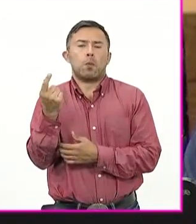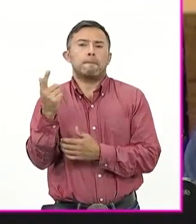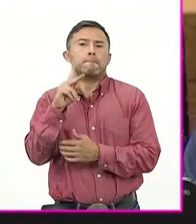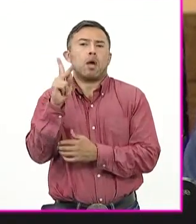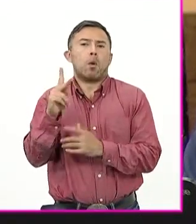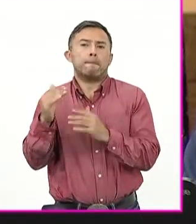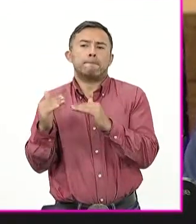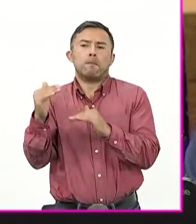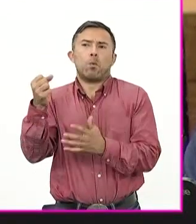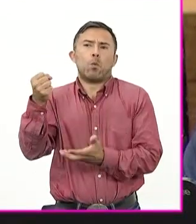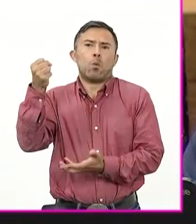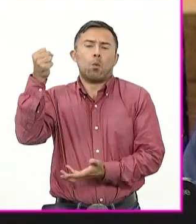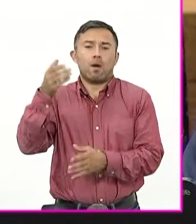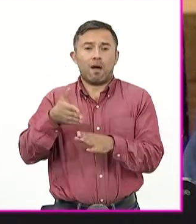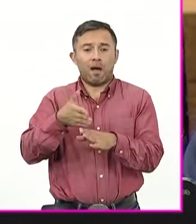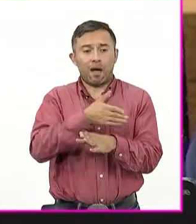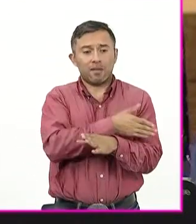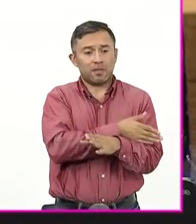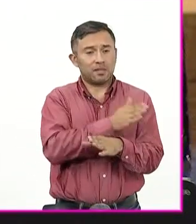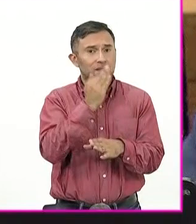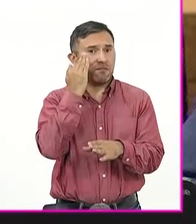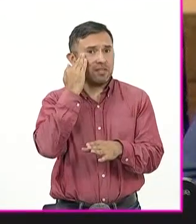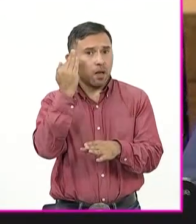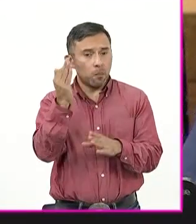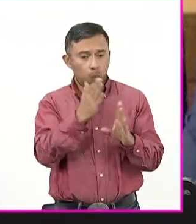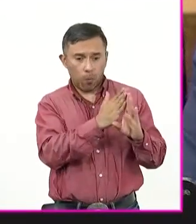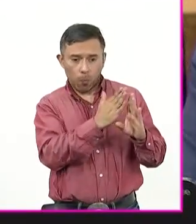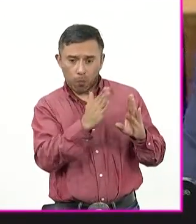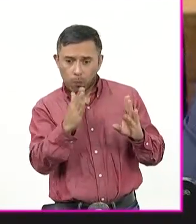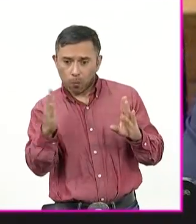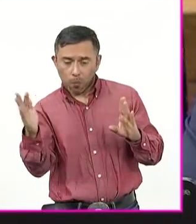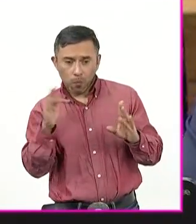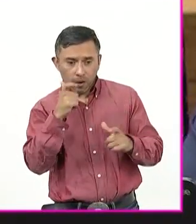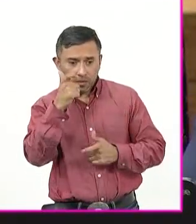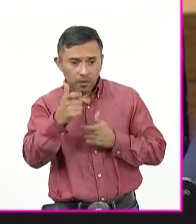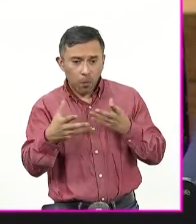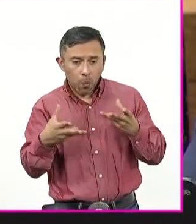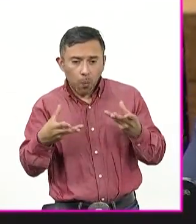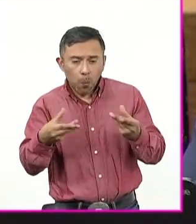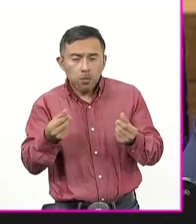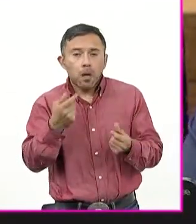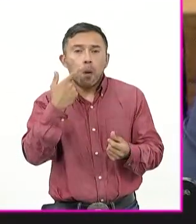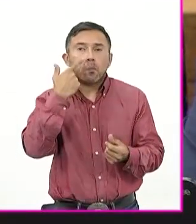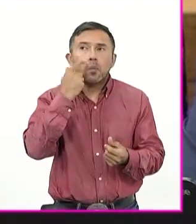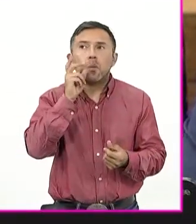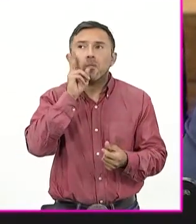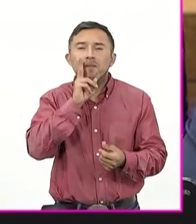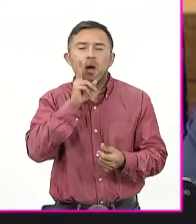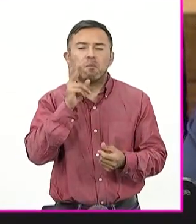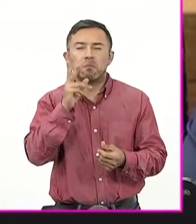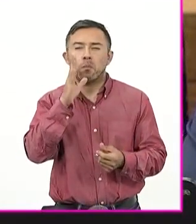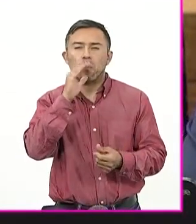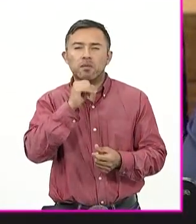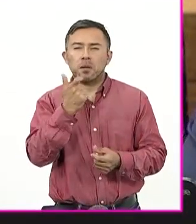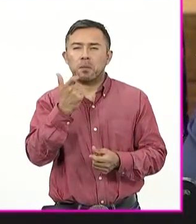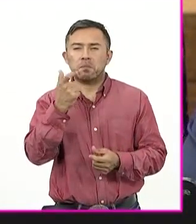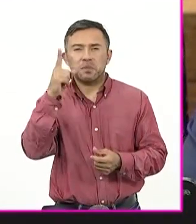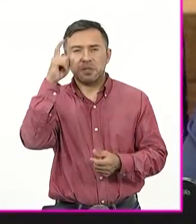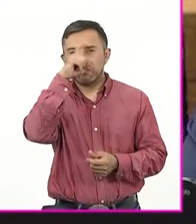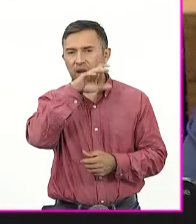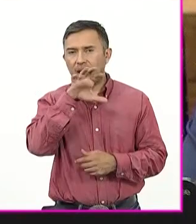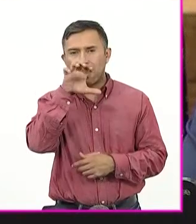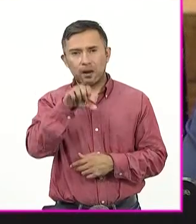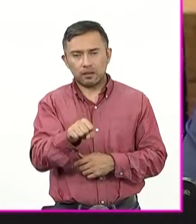estaba considerando era difícil derogarse y teníamos que probar las estrategias que pusimos en marcha para